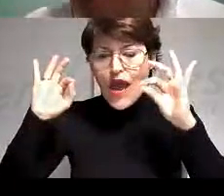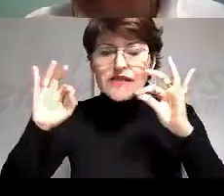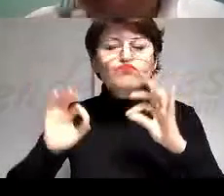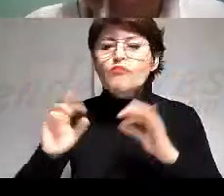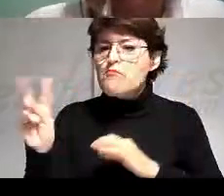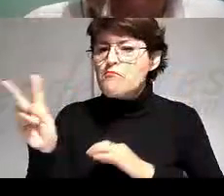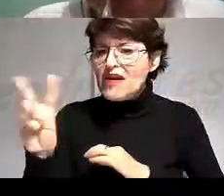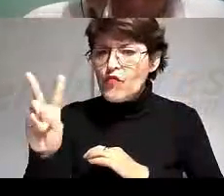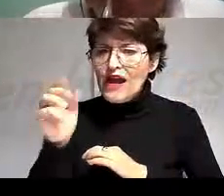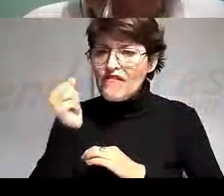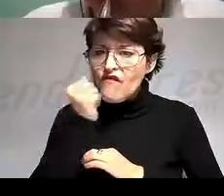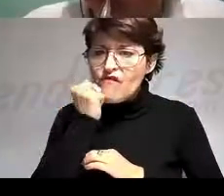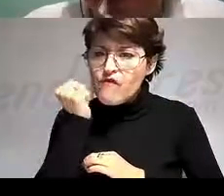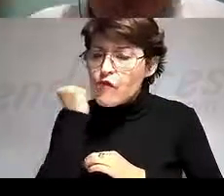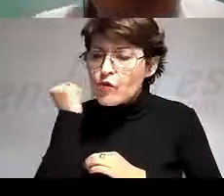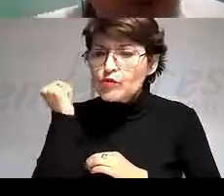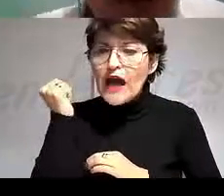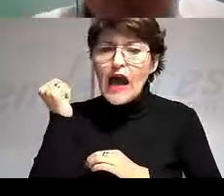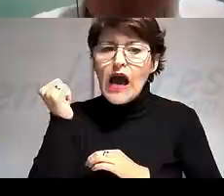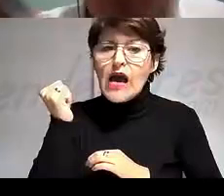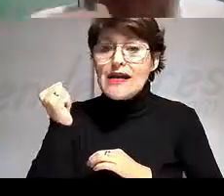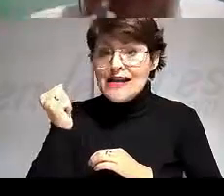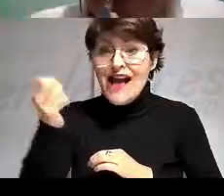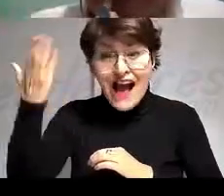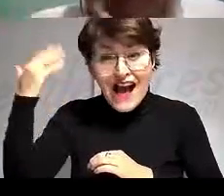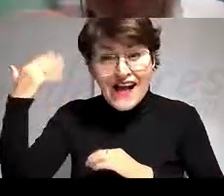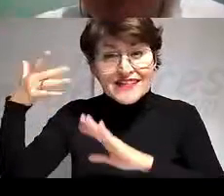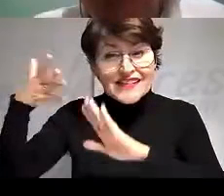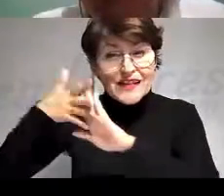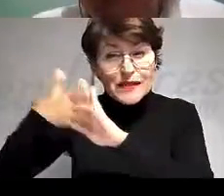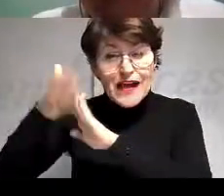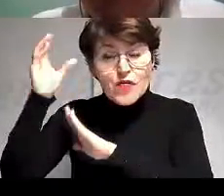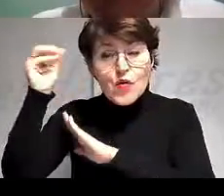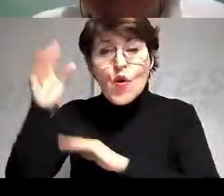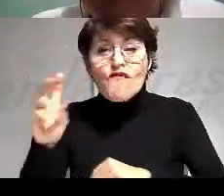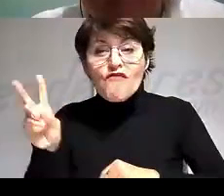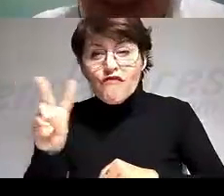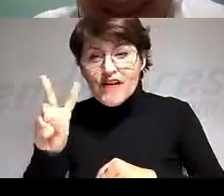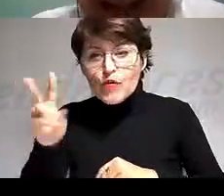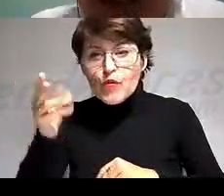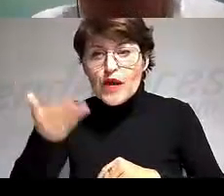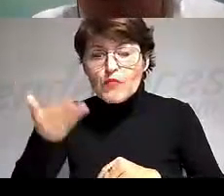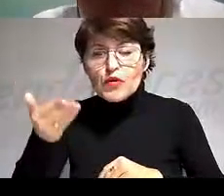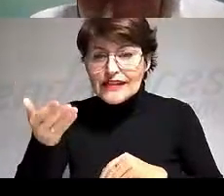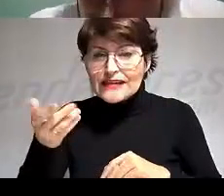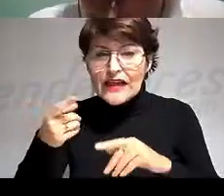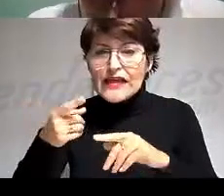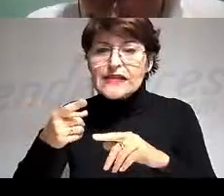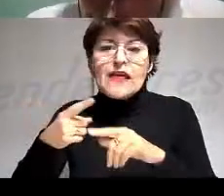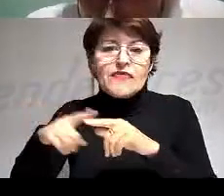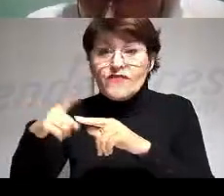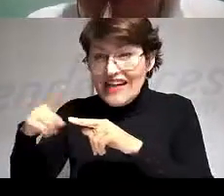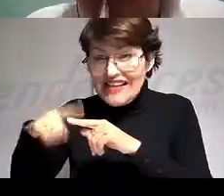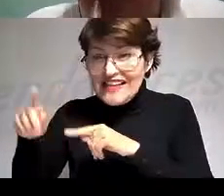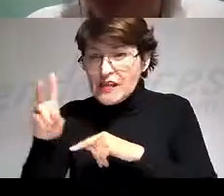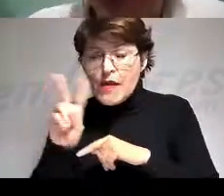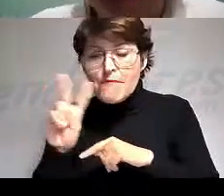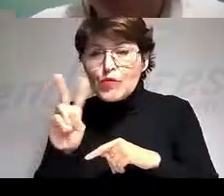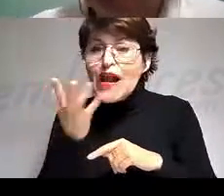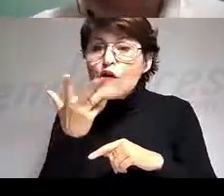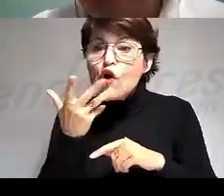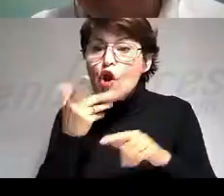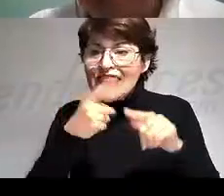verdura, fruta, verdura, como veíamos en la última charla, verduras vegetales, hortalizas, de diferentes colores,